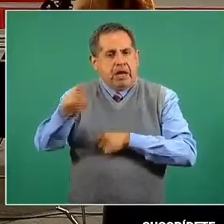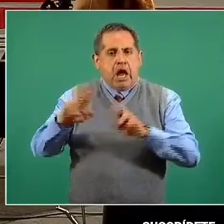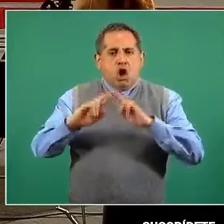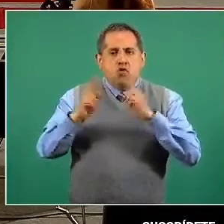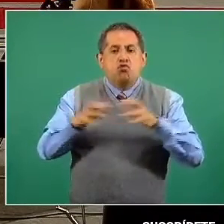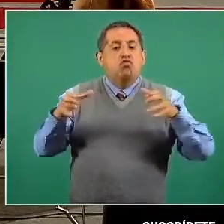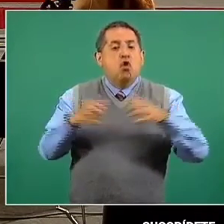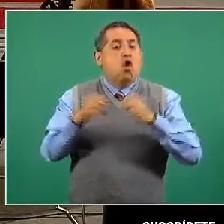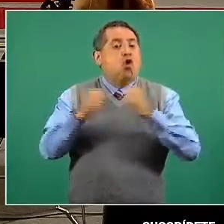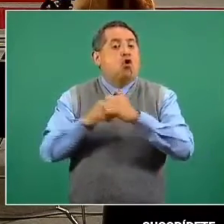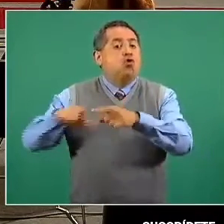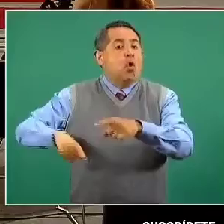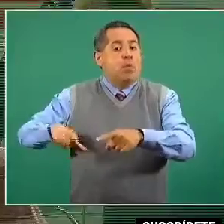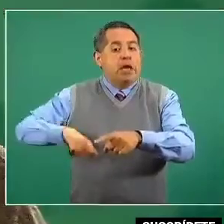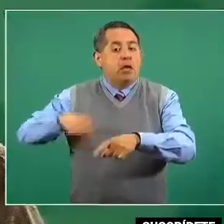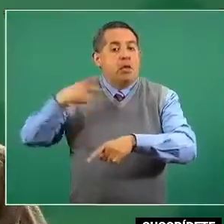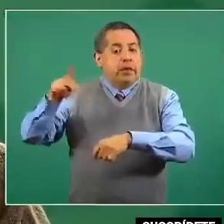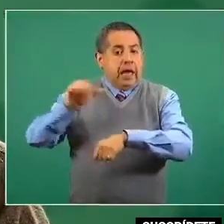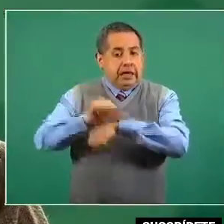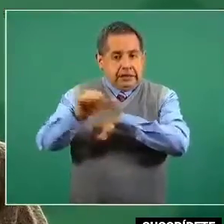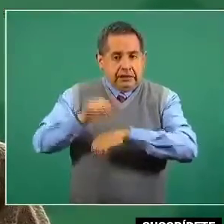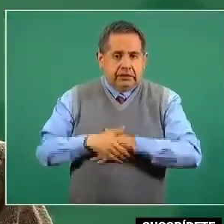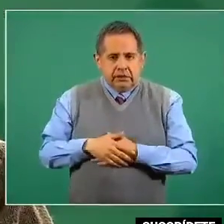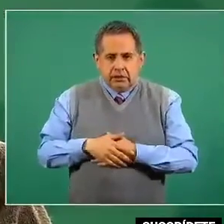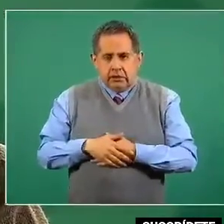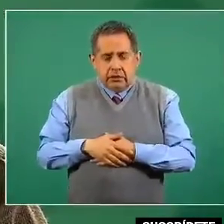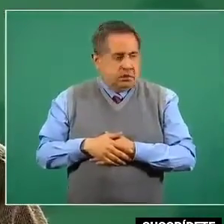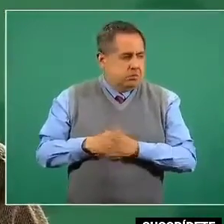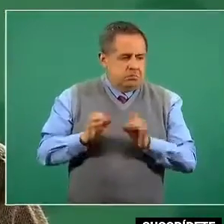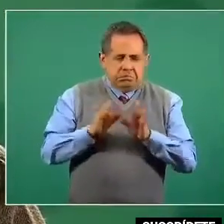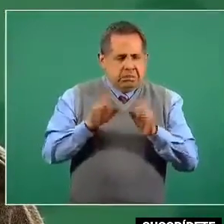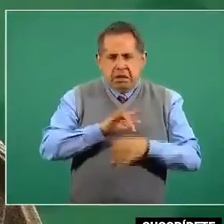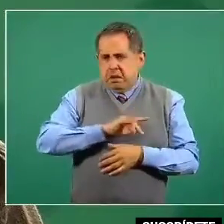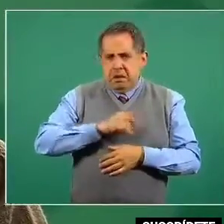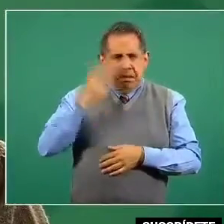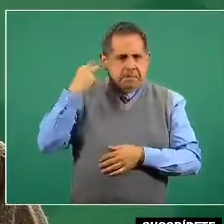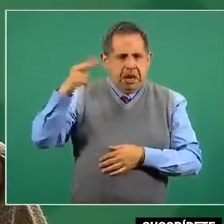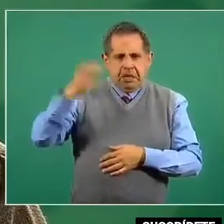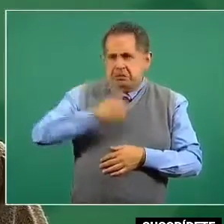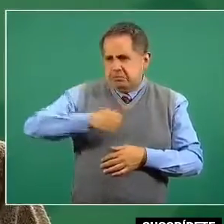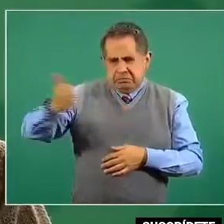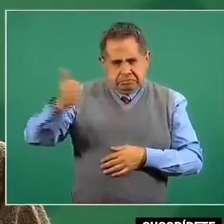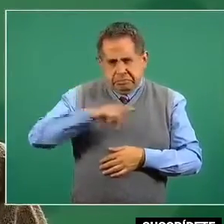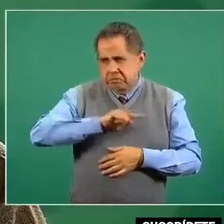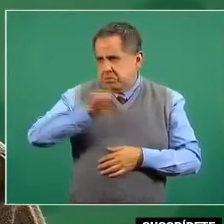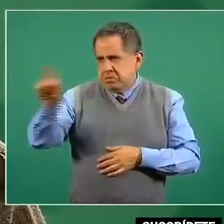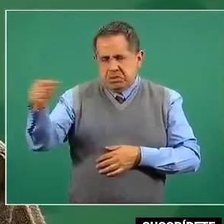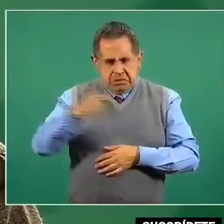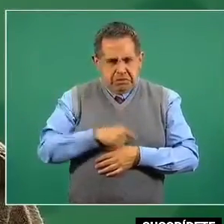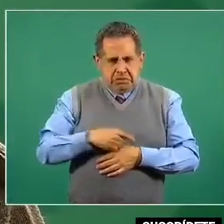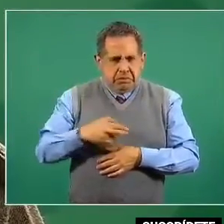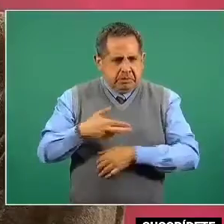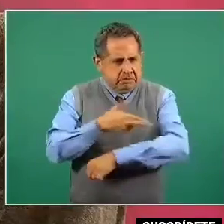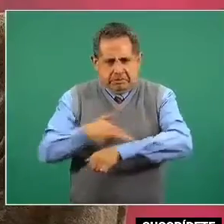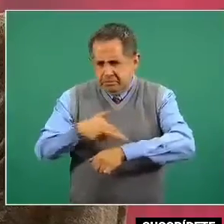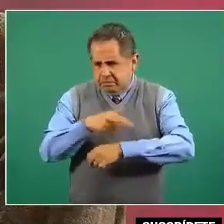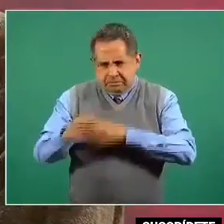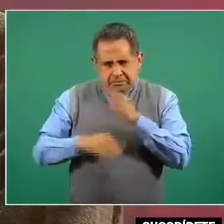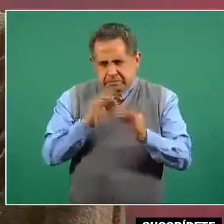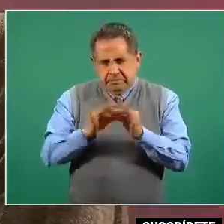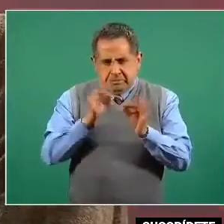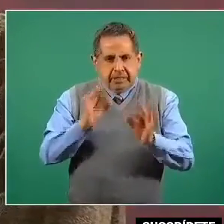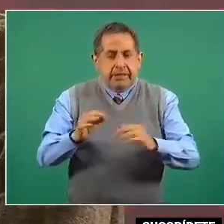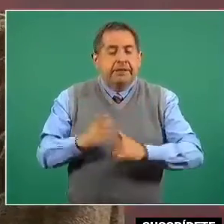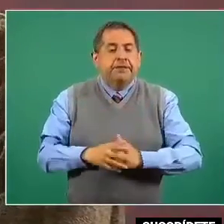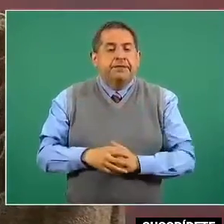gobierno de Argentina. El viaje ocurrió sin incidentes, se fue preparado de manera inmediata